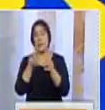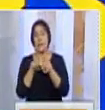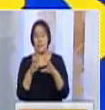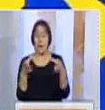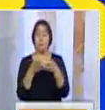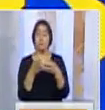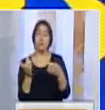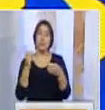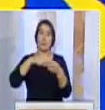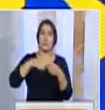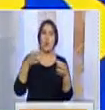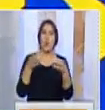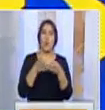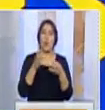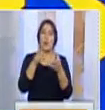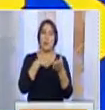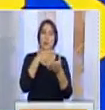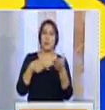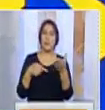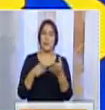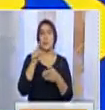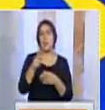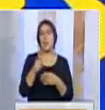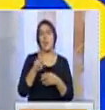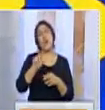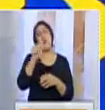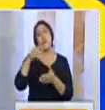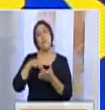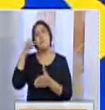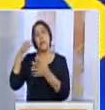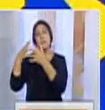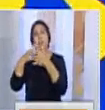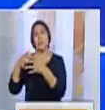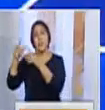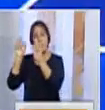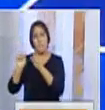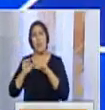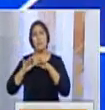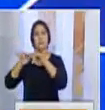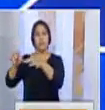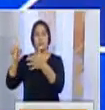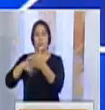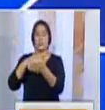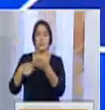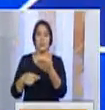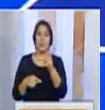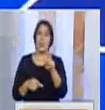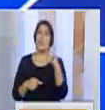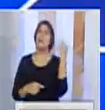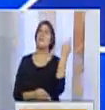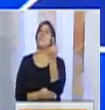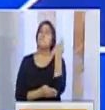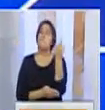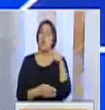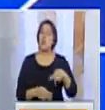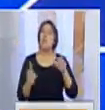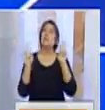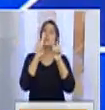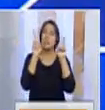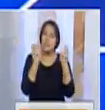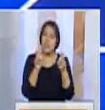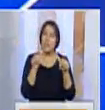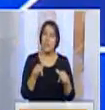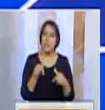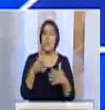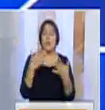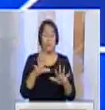extranjero para que esta vez pues más de 90 mil guatemaltecos puedan ejercer ese voto. Miren, es muy importante que tomen en cuenta que el tema del voto en el extranjero se viene